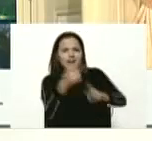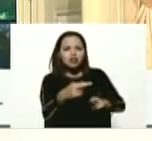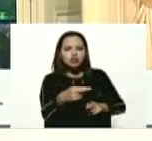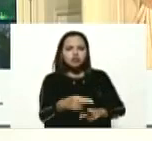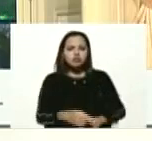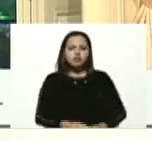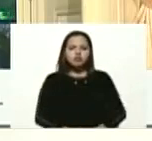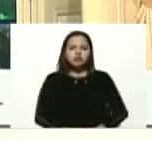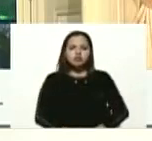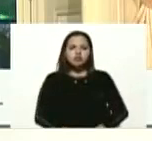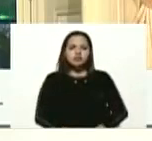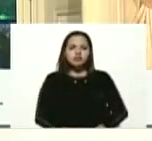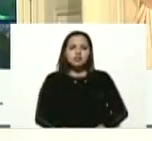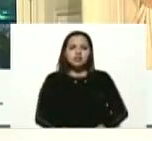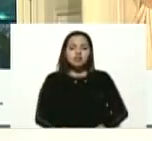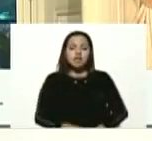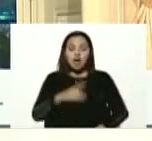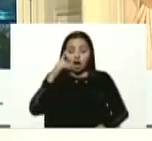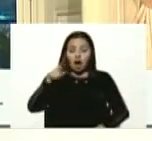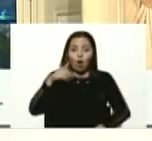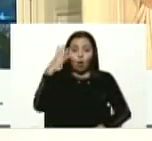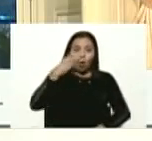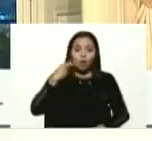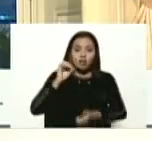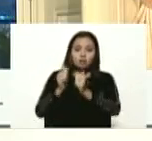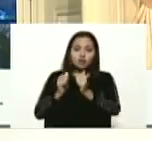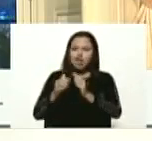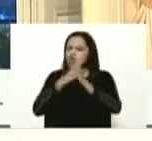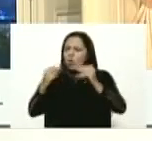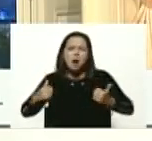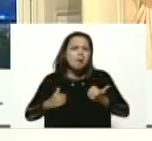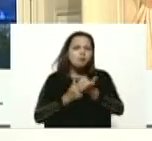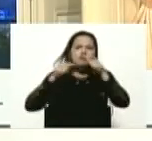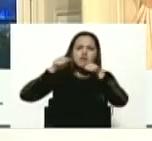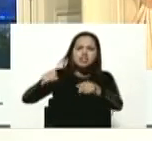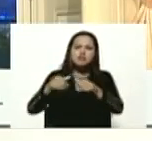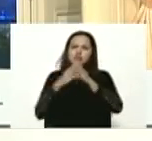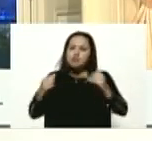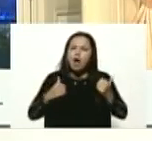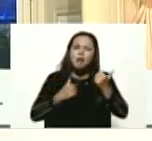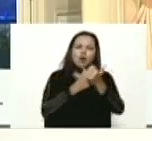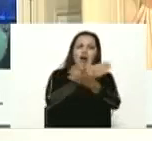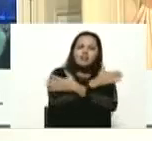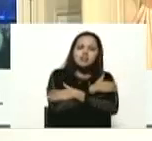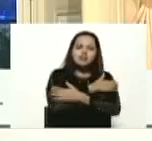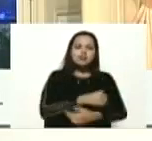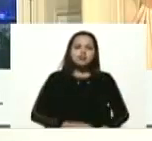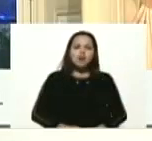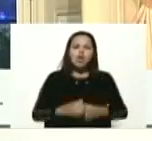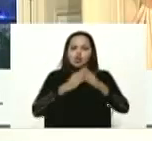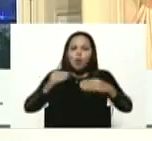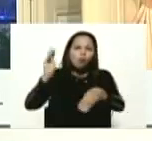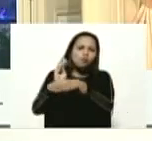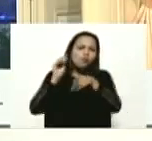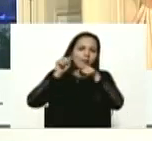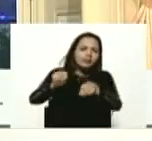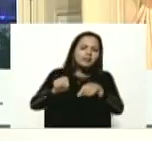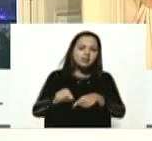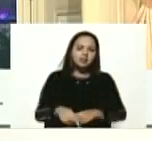a Julio Mayora le digo todo mi apoyo, Julio, para ti. Todo mi respaldo, todo mi abrazo, toda mi protección para